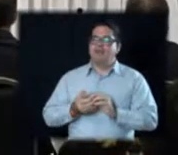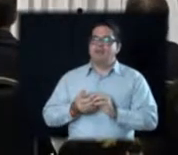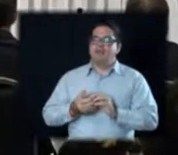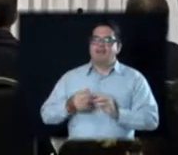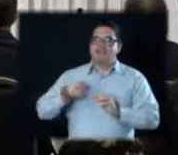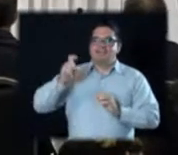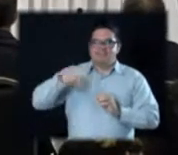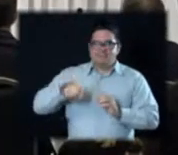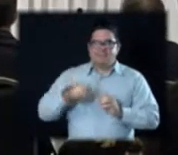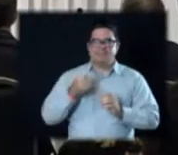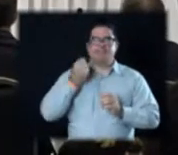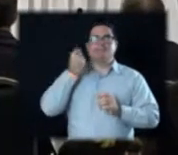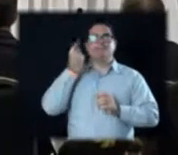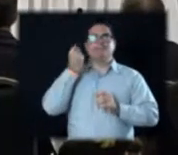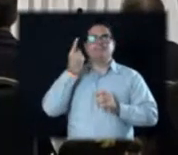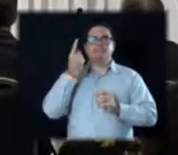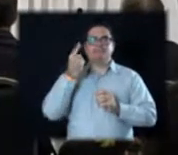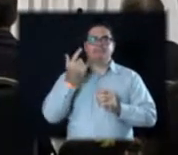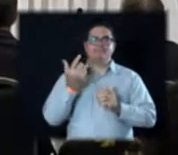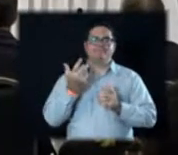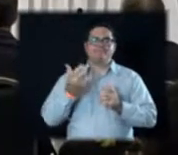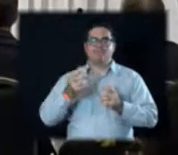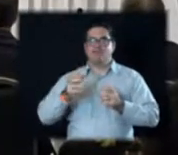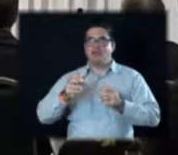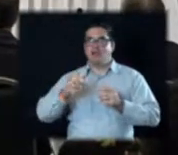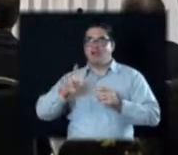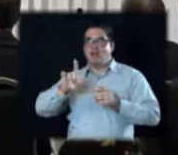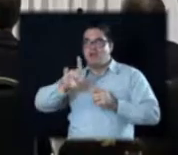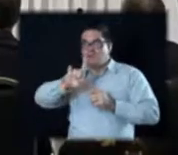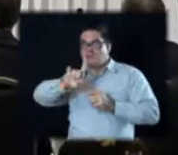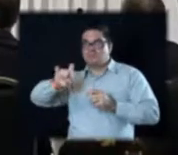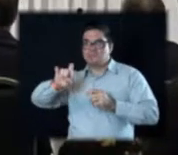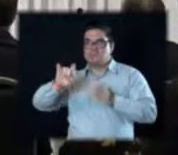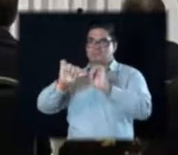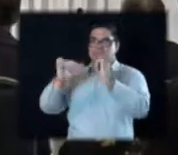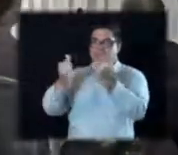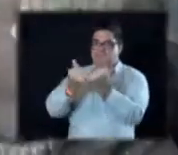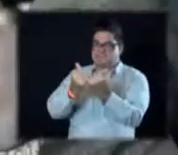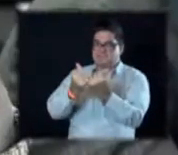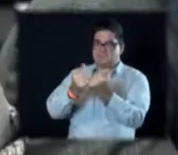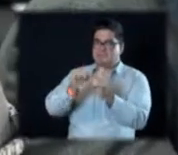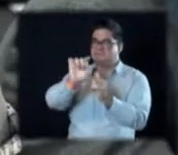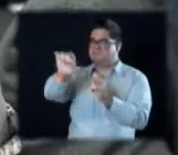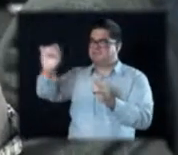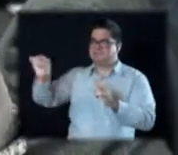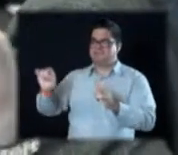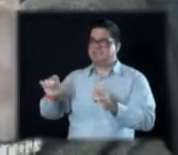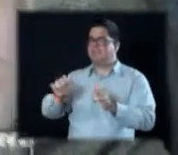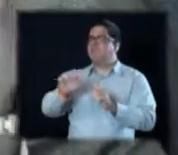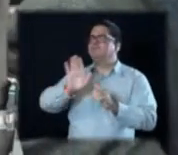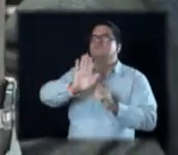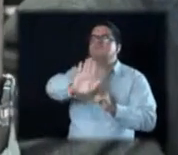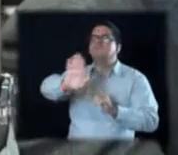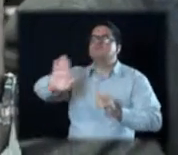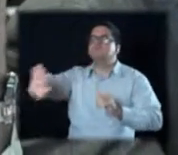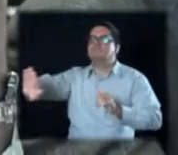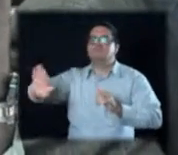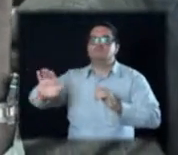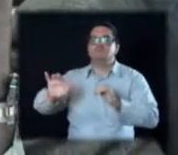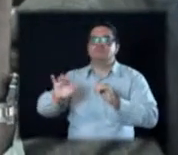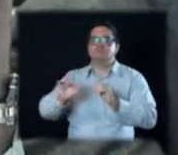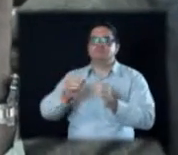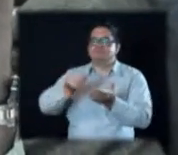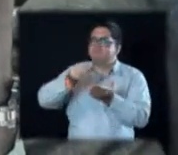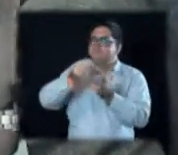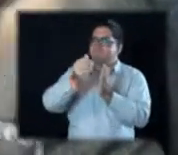Tiene que poner en contexto que son más de 800 agencias del gobierno central, cada una de las cuales tiene su